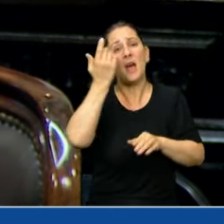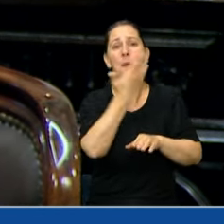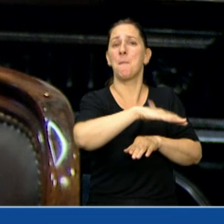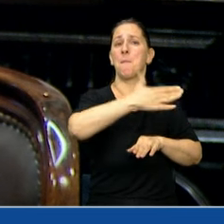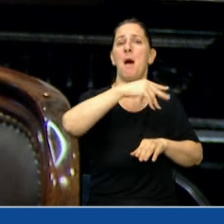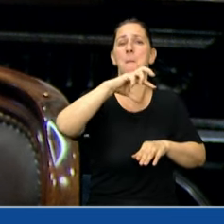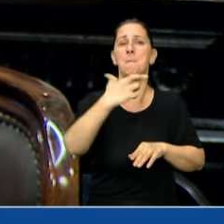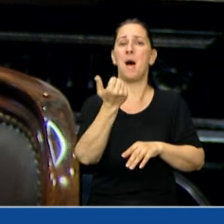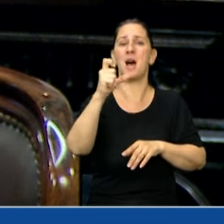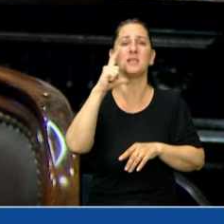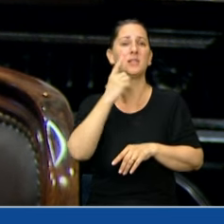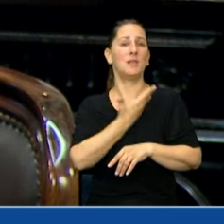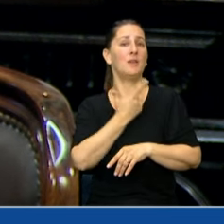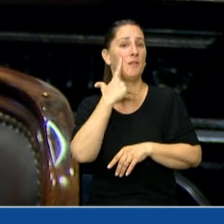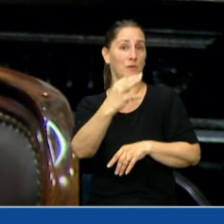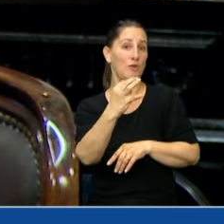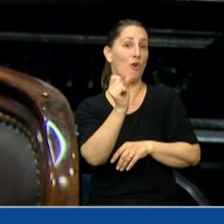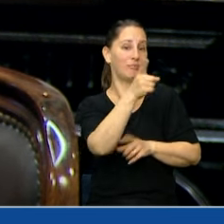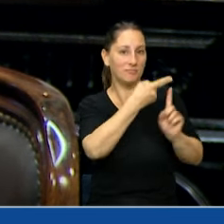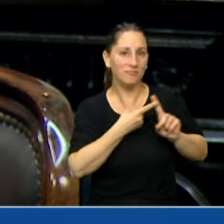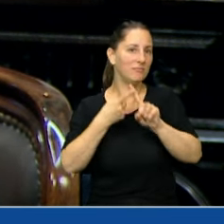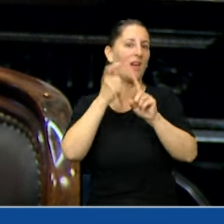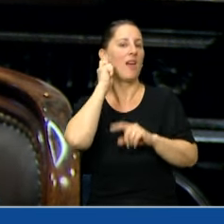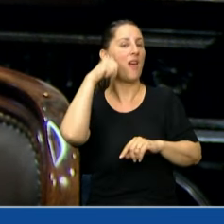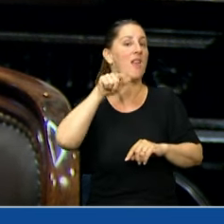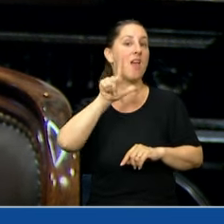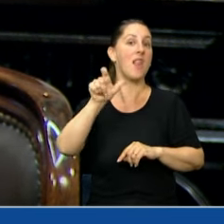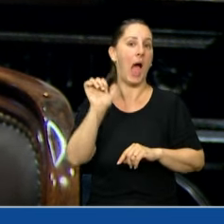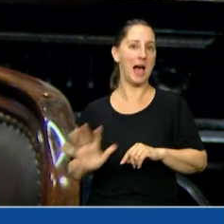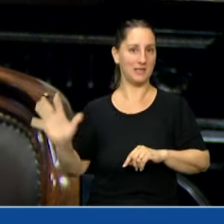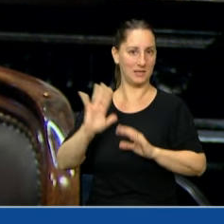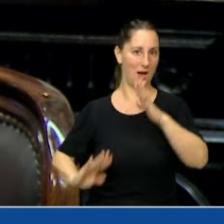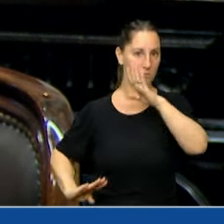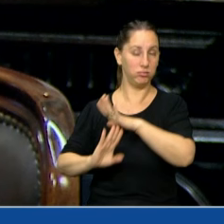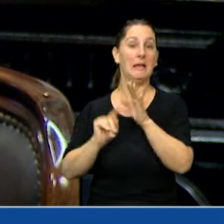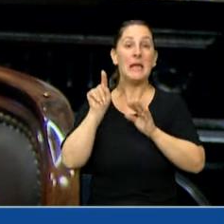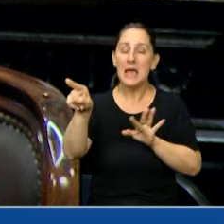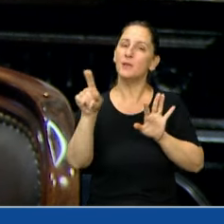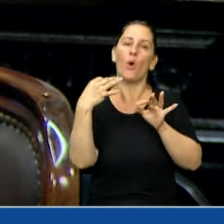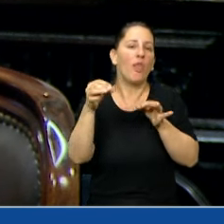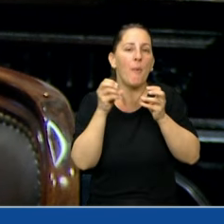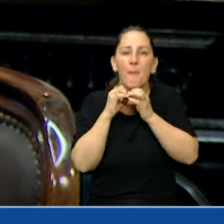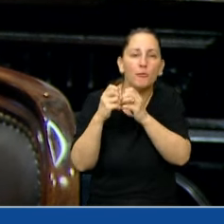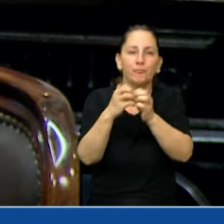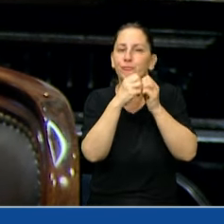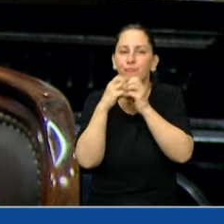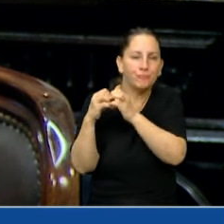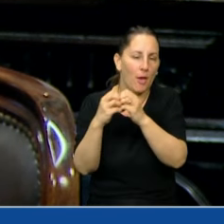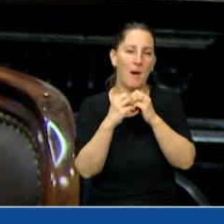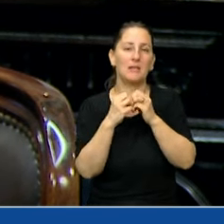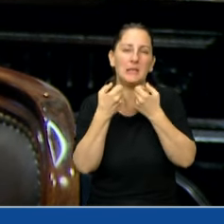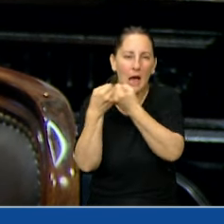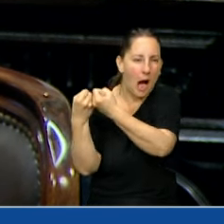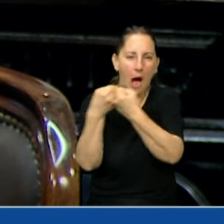gran parte del mercado está en Asia del gnl no así que creo que son las discusiones que tenemos que dar y justamente